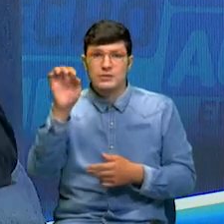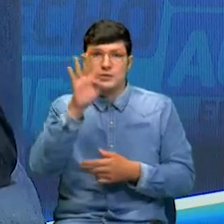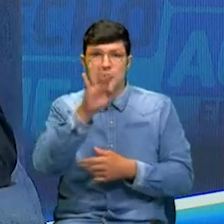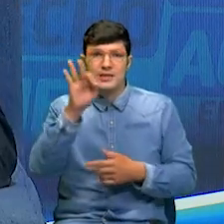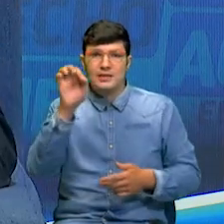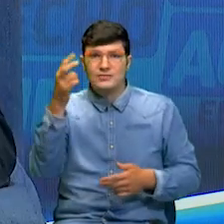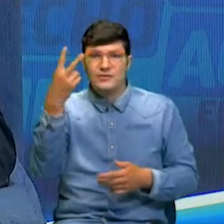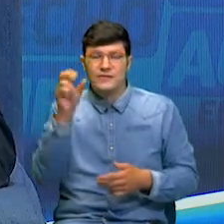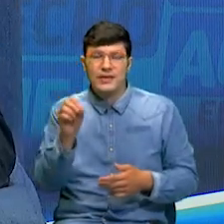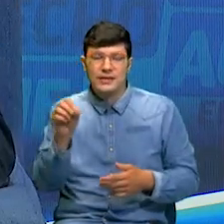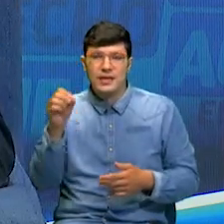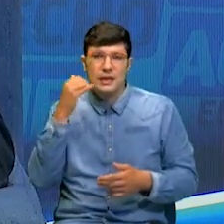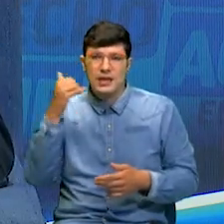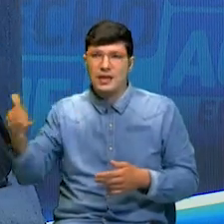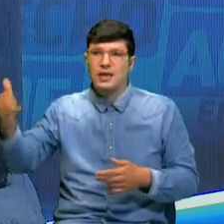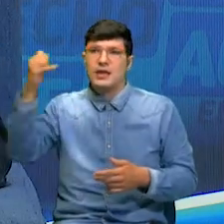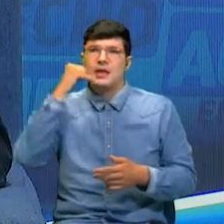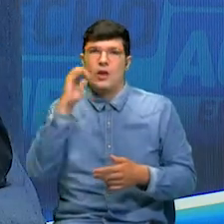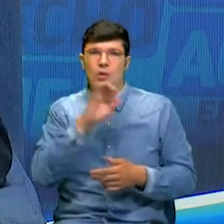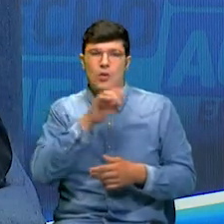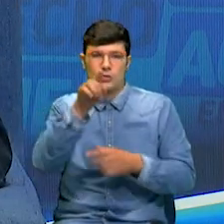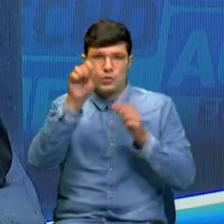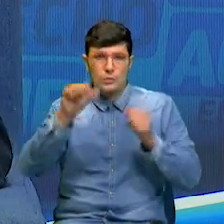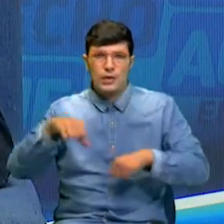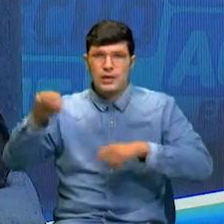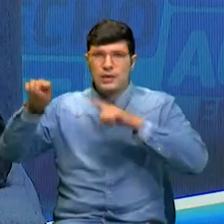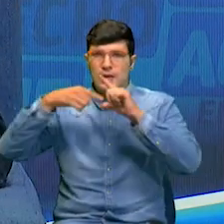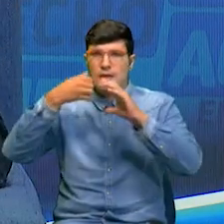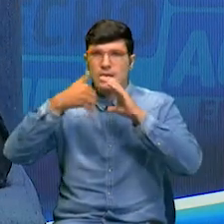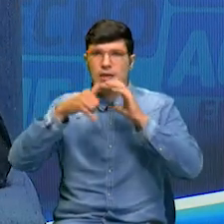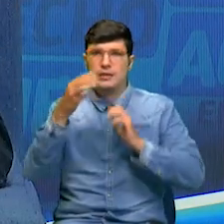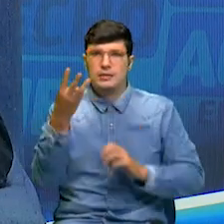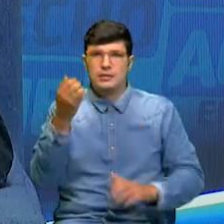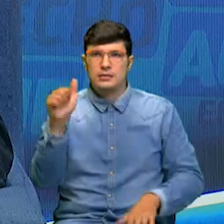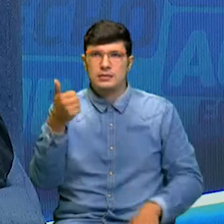648-4820. En vivo o nos pueden escribir a WhatsApp al